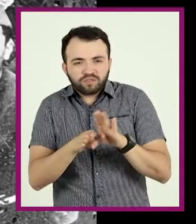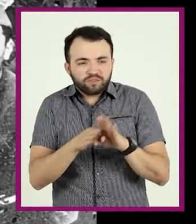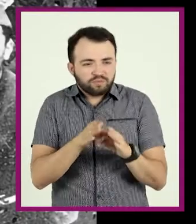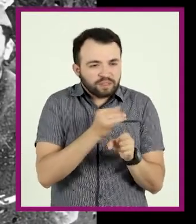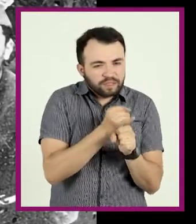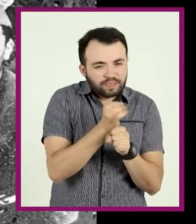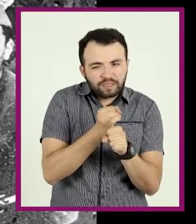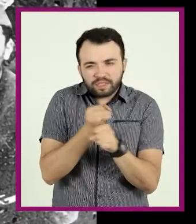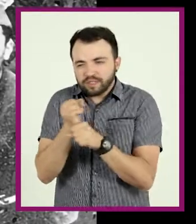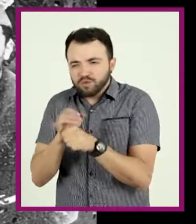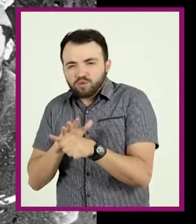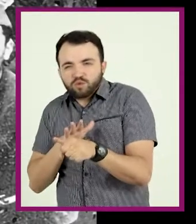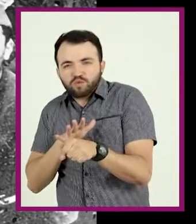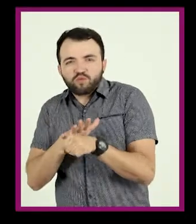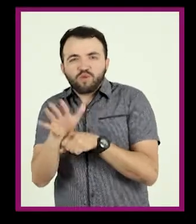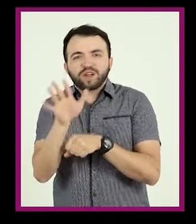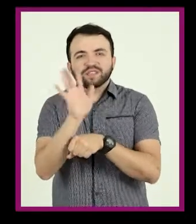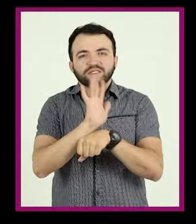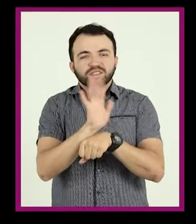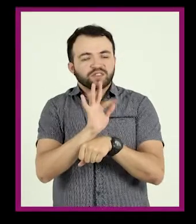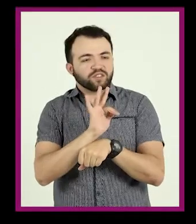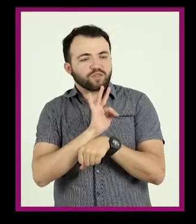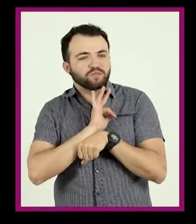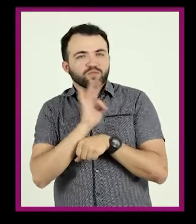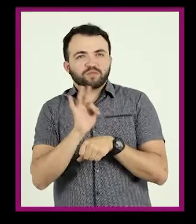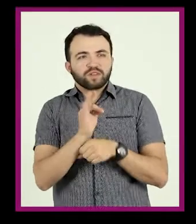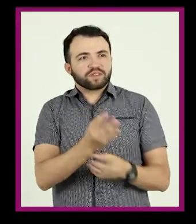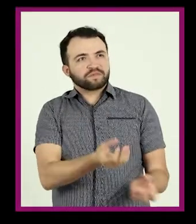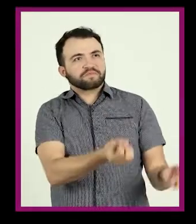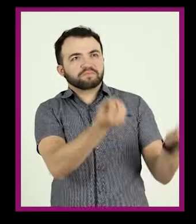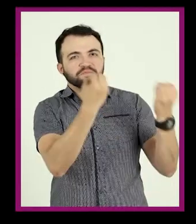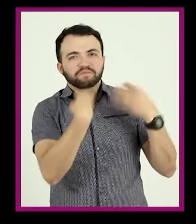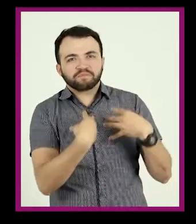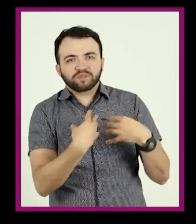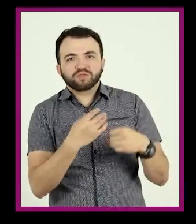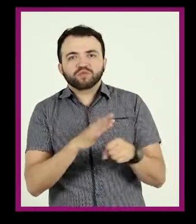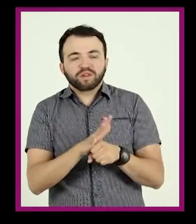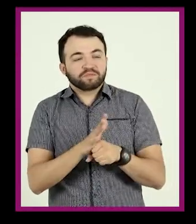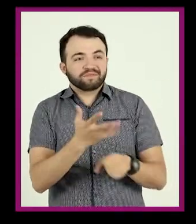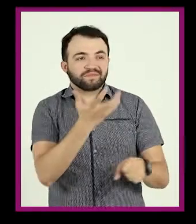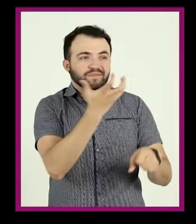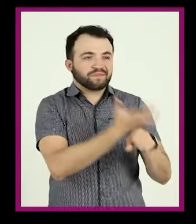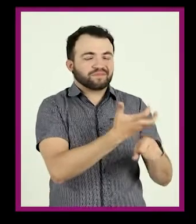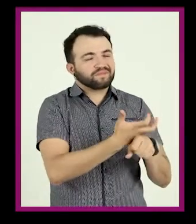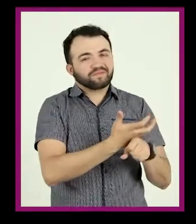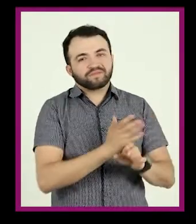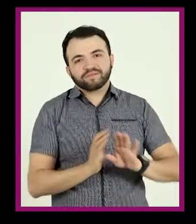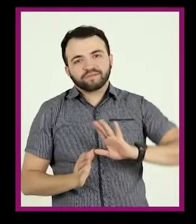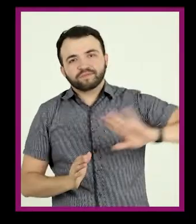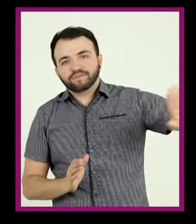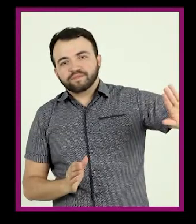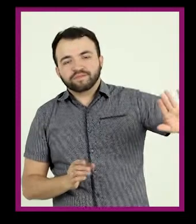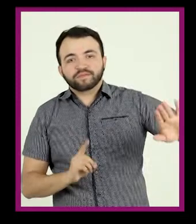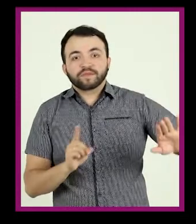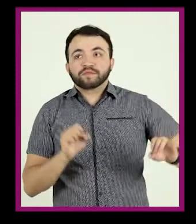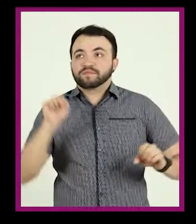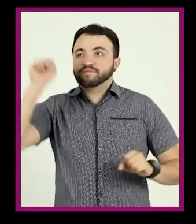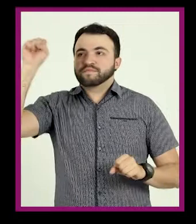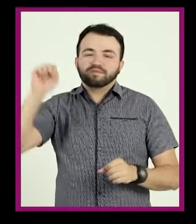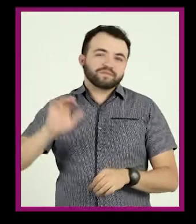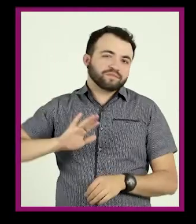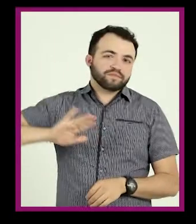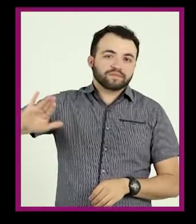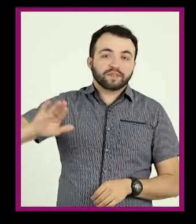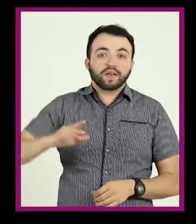yugoslava exploró qué cine podían importar. El soviético y el estadounidense estaban vetados, y el